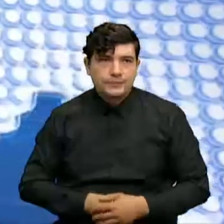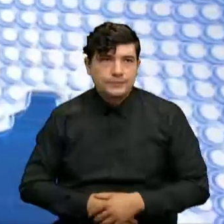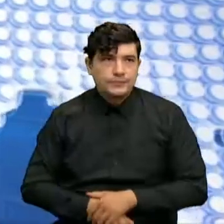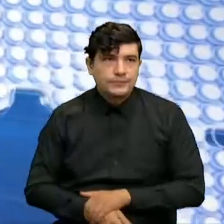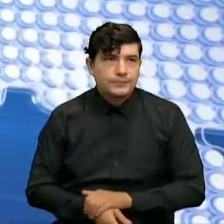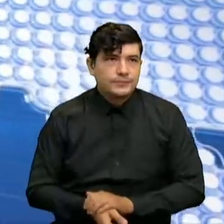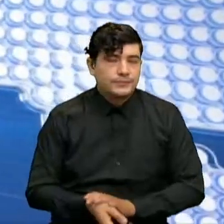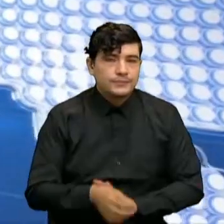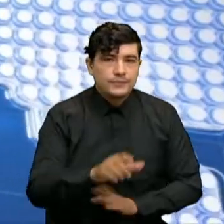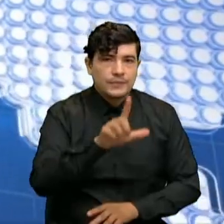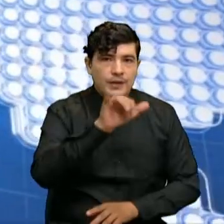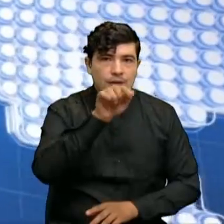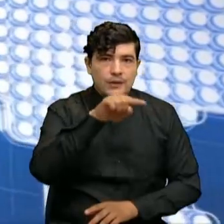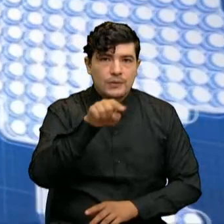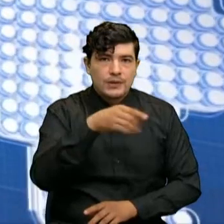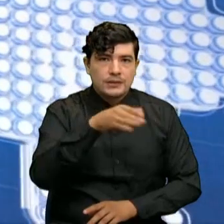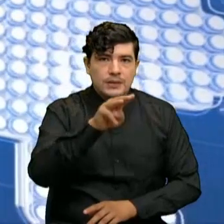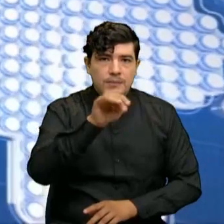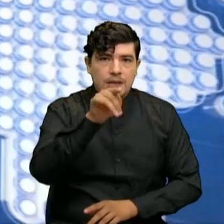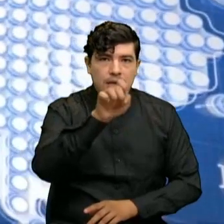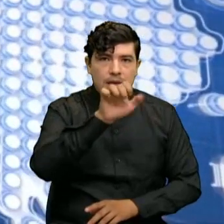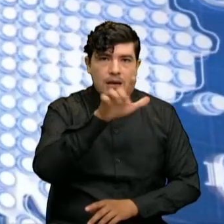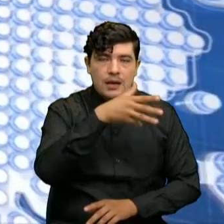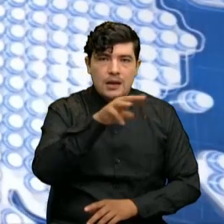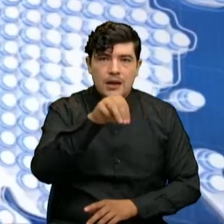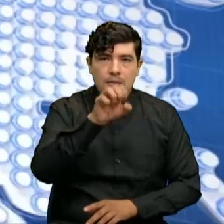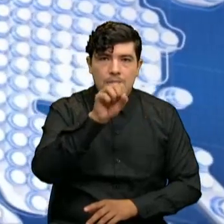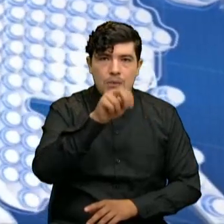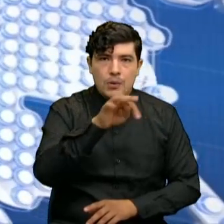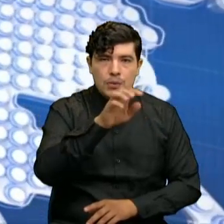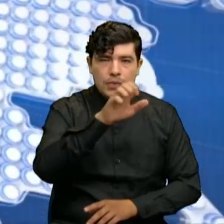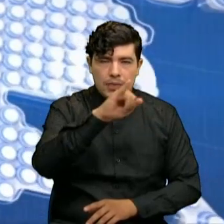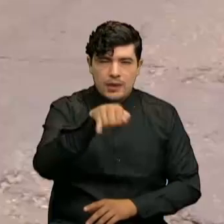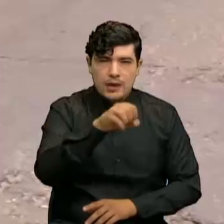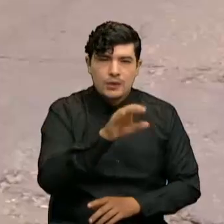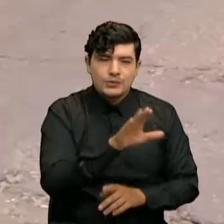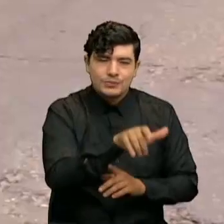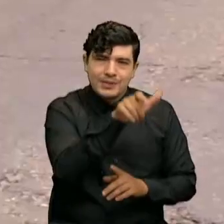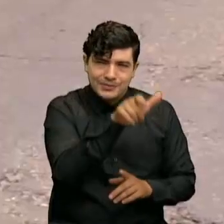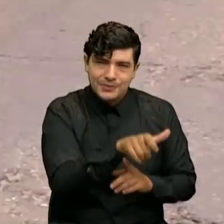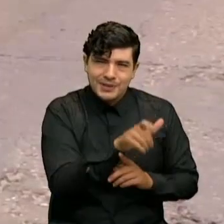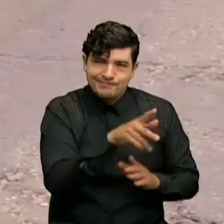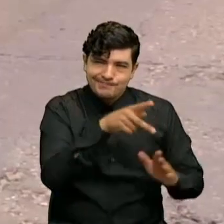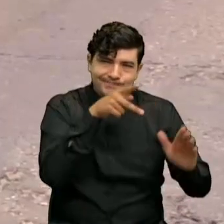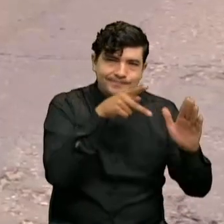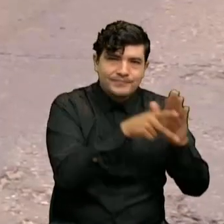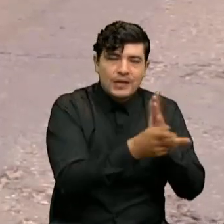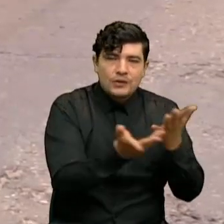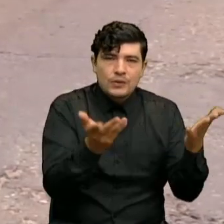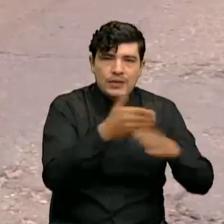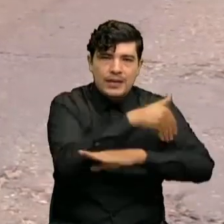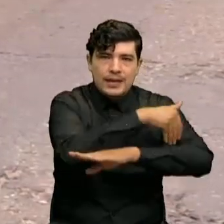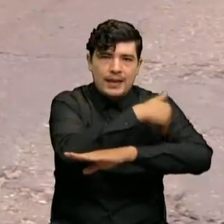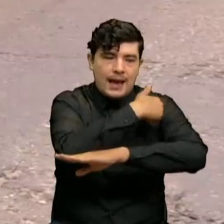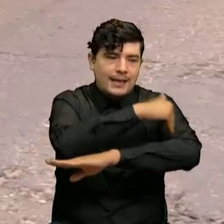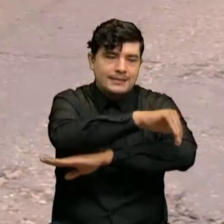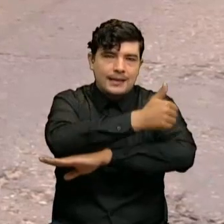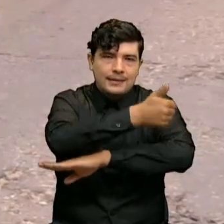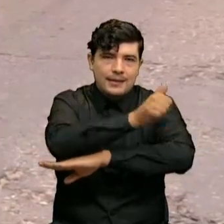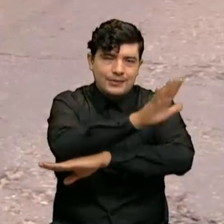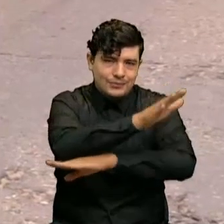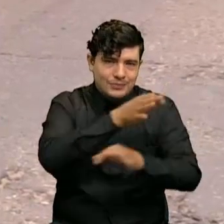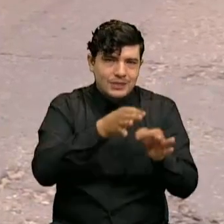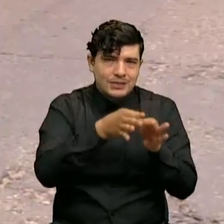como luis miguel montejo salazar fue identificada a la persona asesinada por arma de fuego en la calle 10 del municipio de ocaña